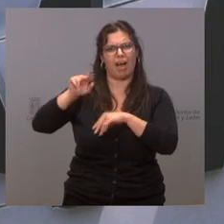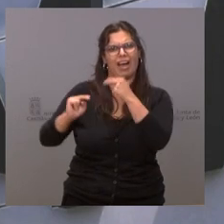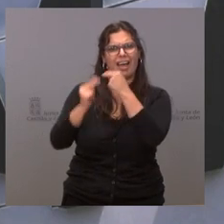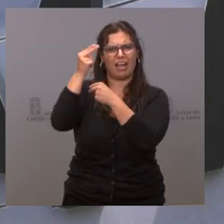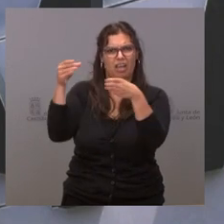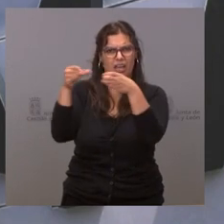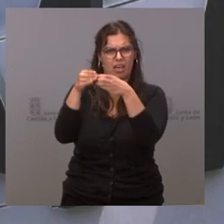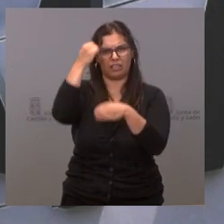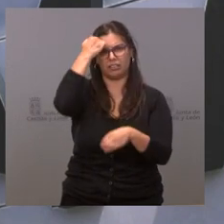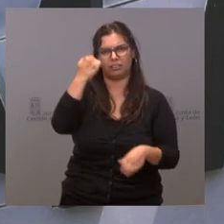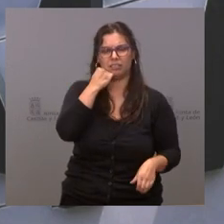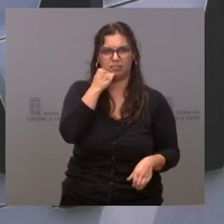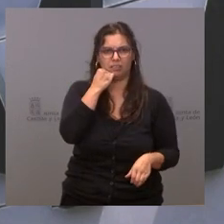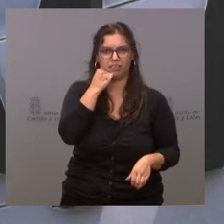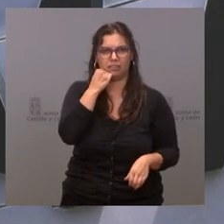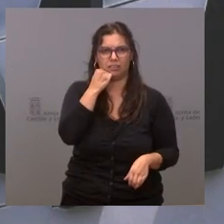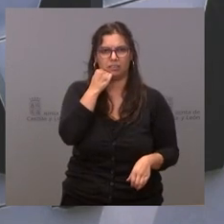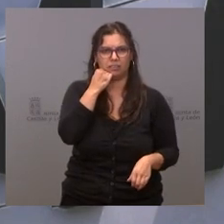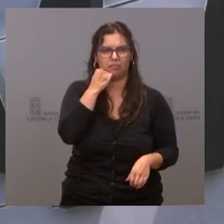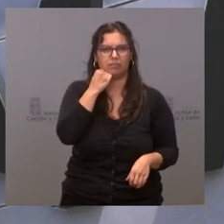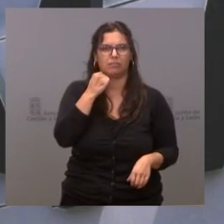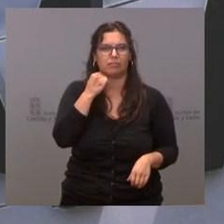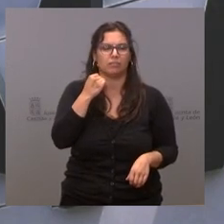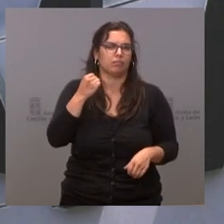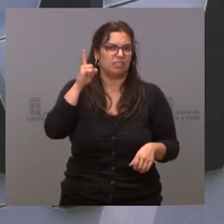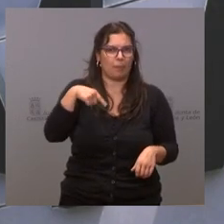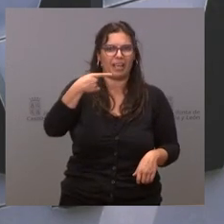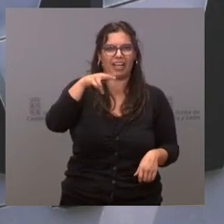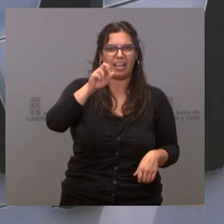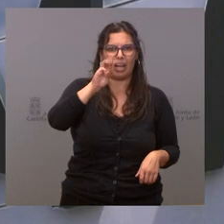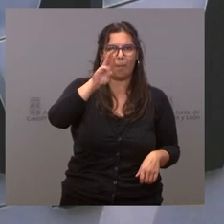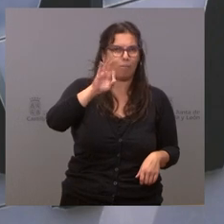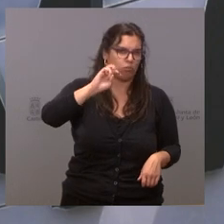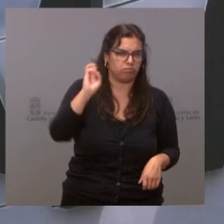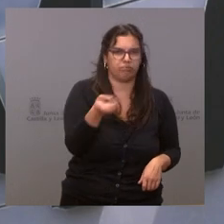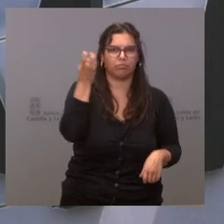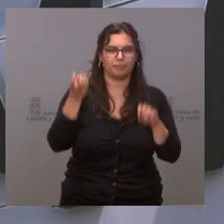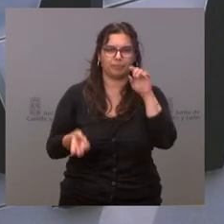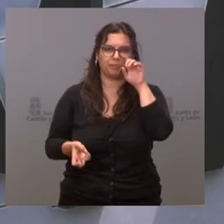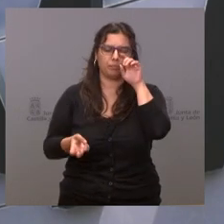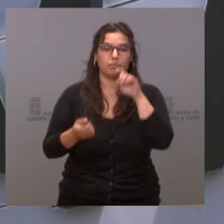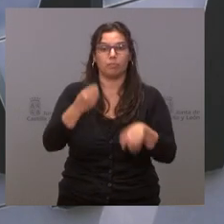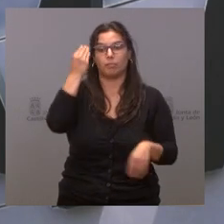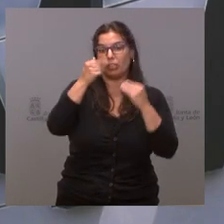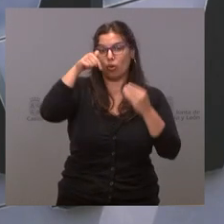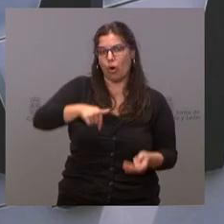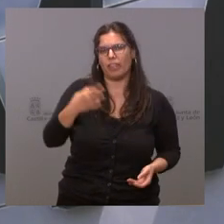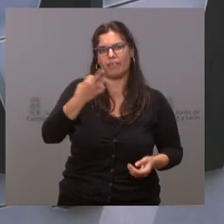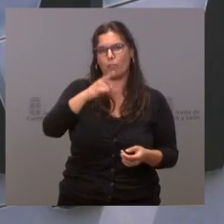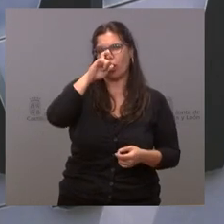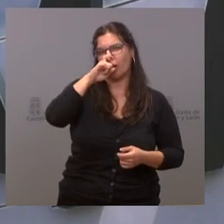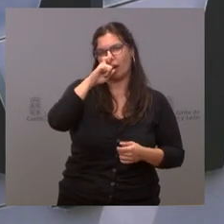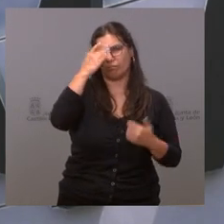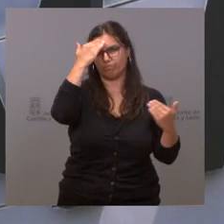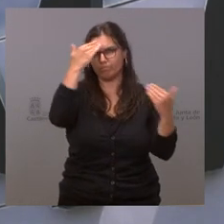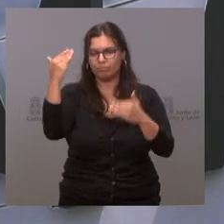de las bandas terroristas asesinas eta grapo y otras yo creo que hoy debemos recordar como se merece